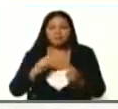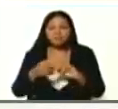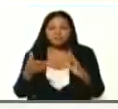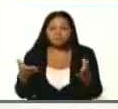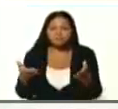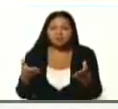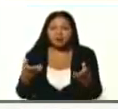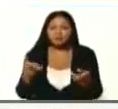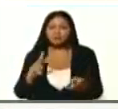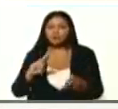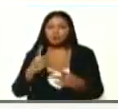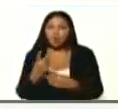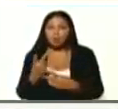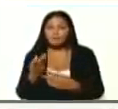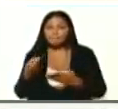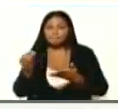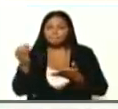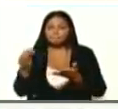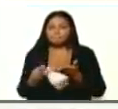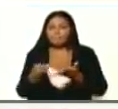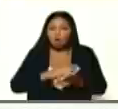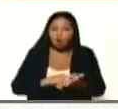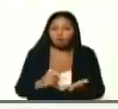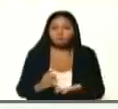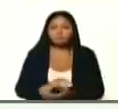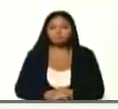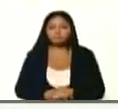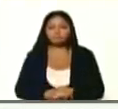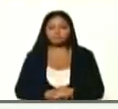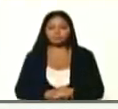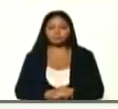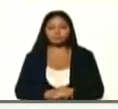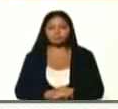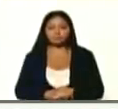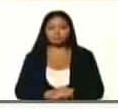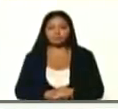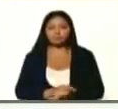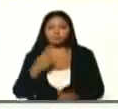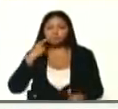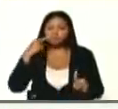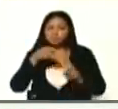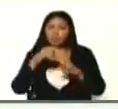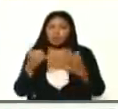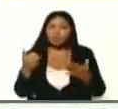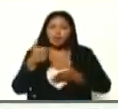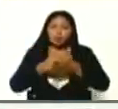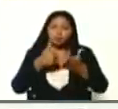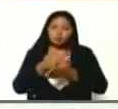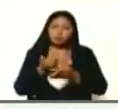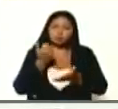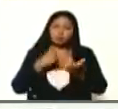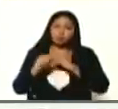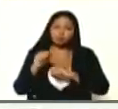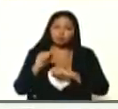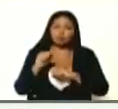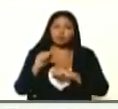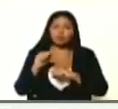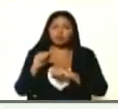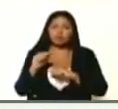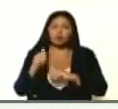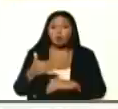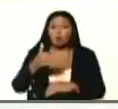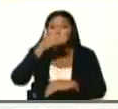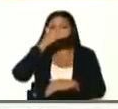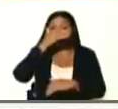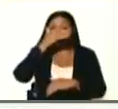en un doble delito. Así que en este sentido, en esta lucha contra la delincuencia,